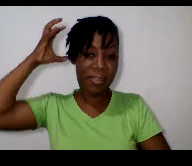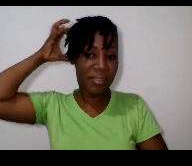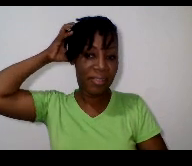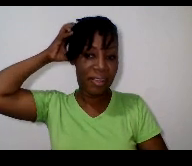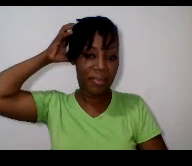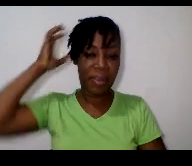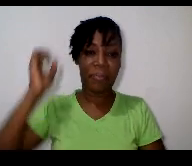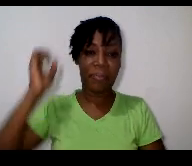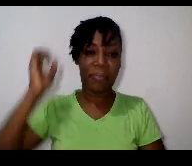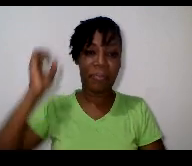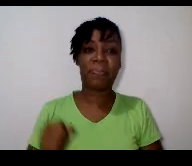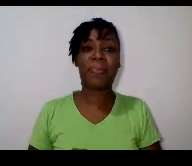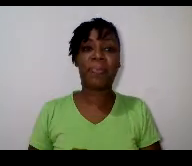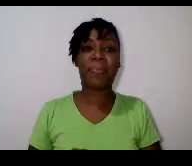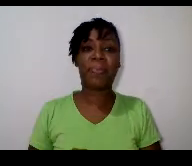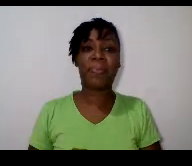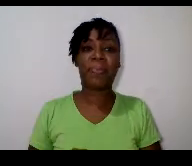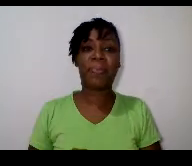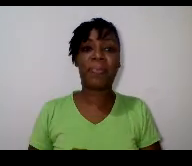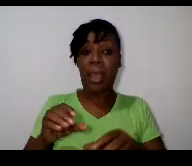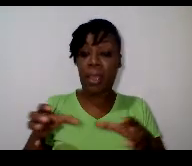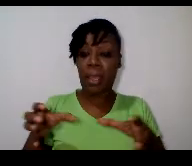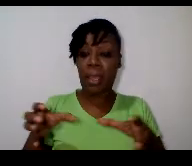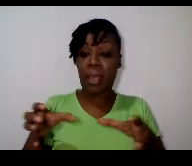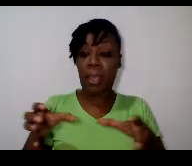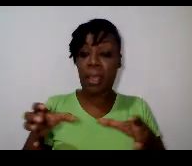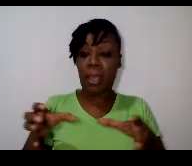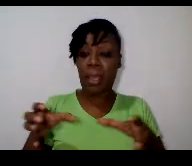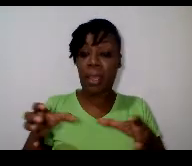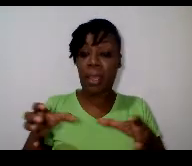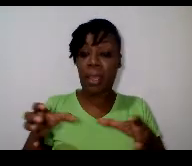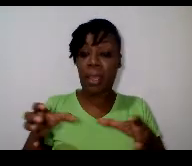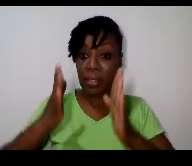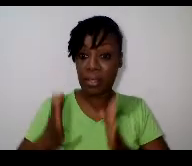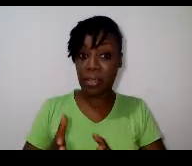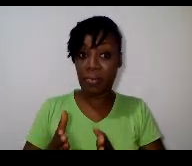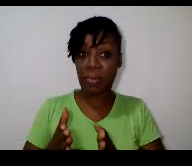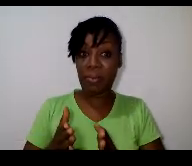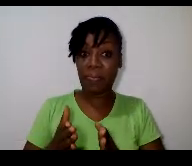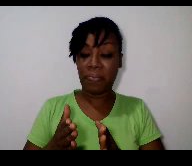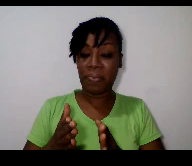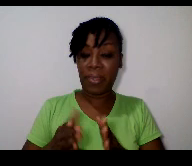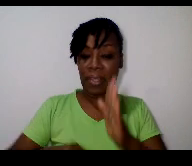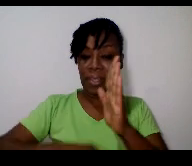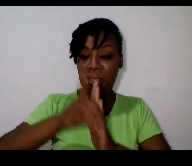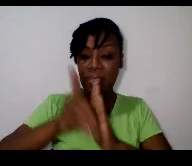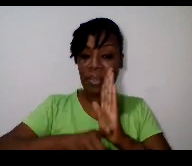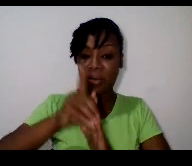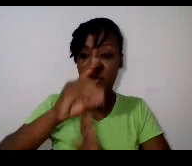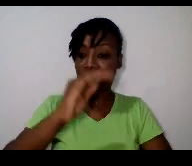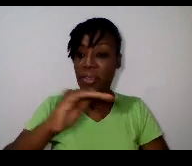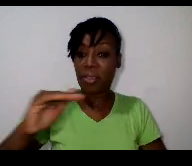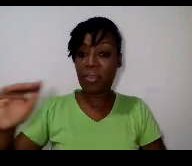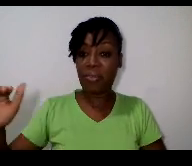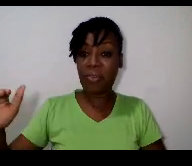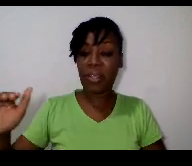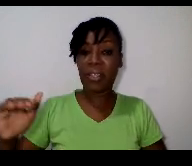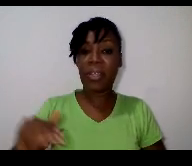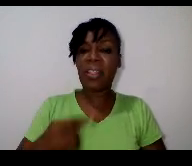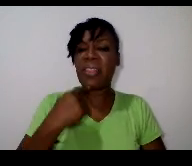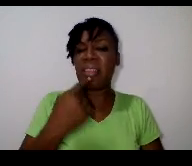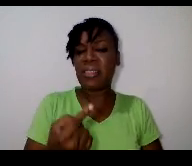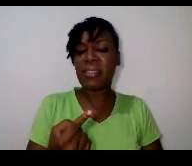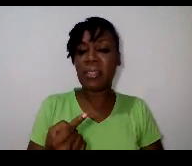El Consejo Científico Nacional sobre el Niño en Desarrollo Infantil inventa una metáfora y dice, cuando